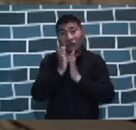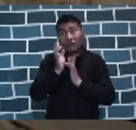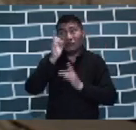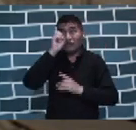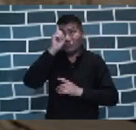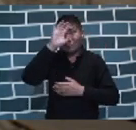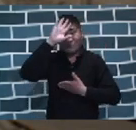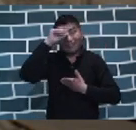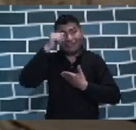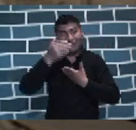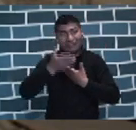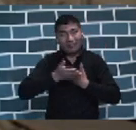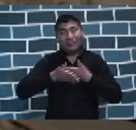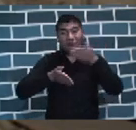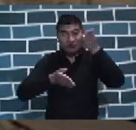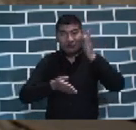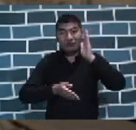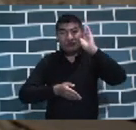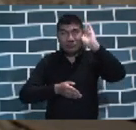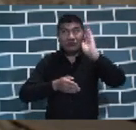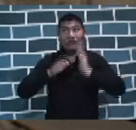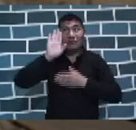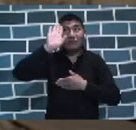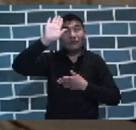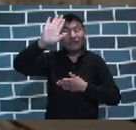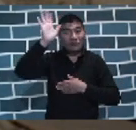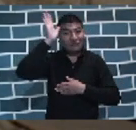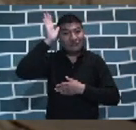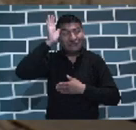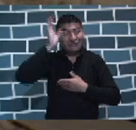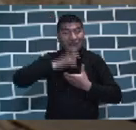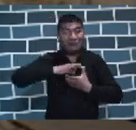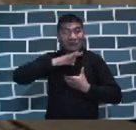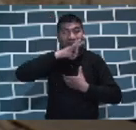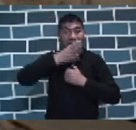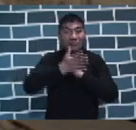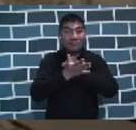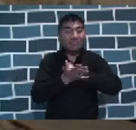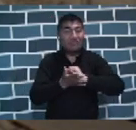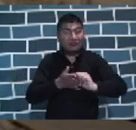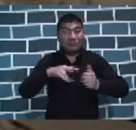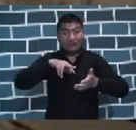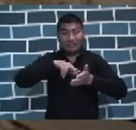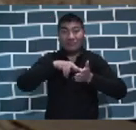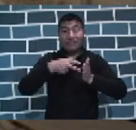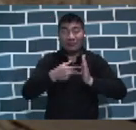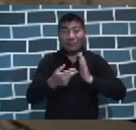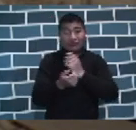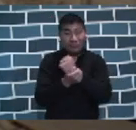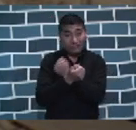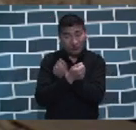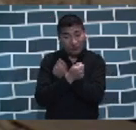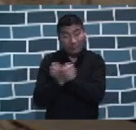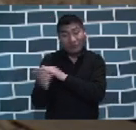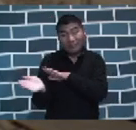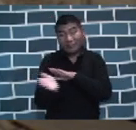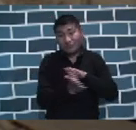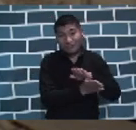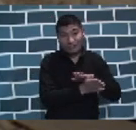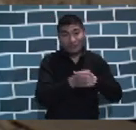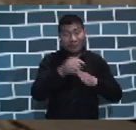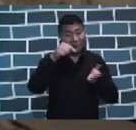hijo y de que dios es su padre y que el espíritu santo es amor en cambio aquí